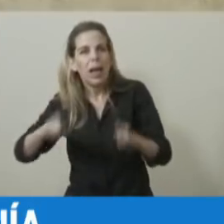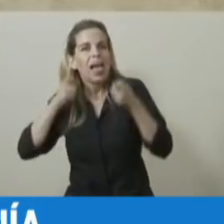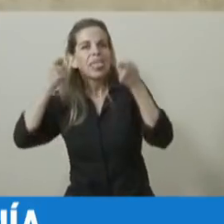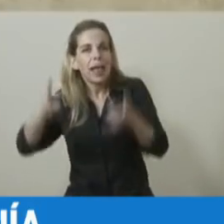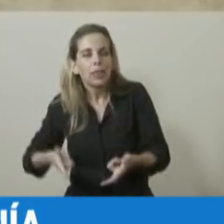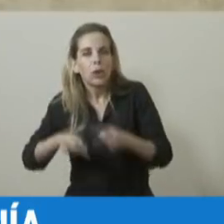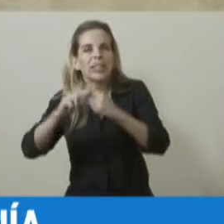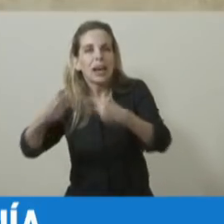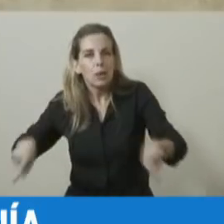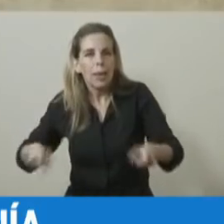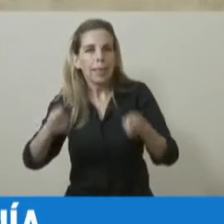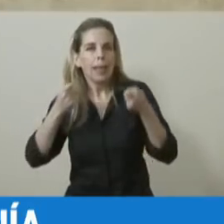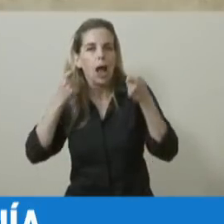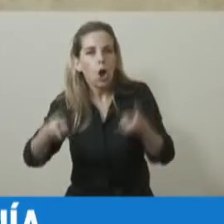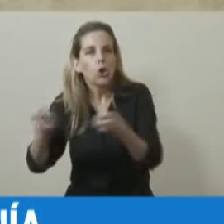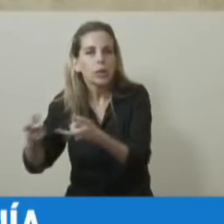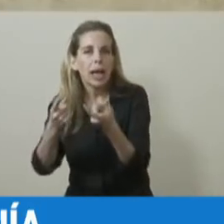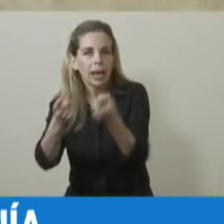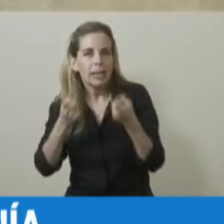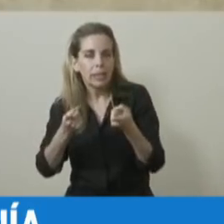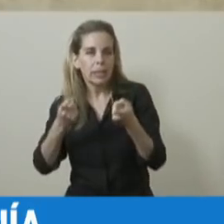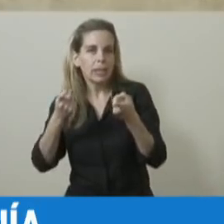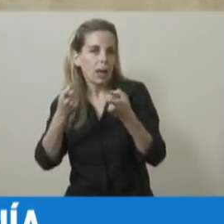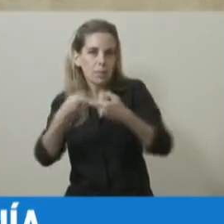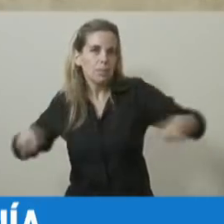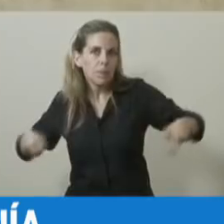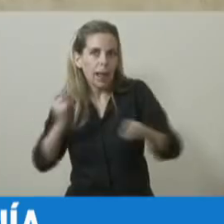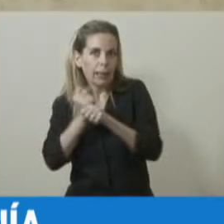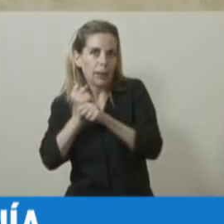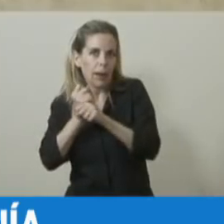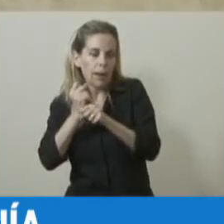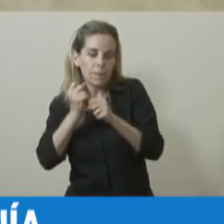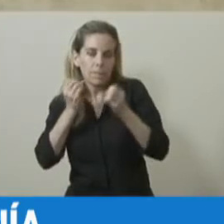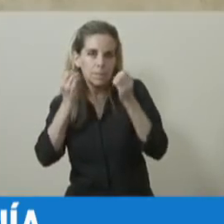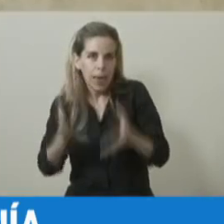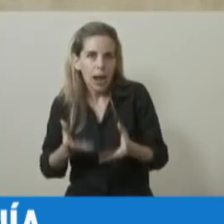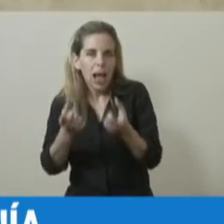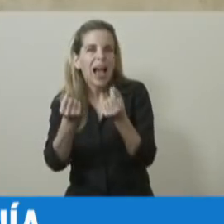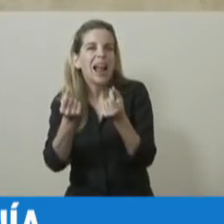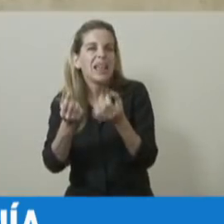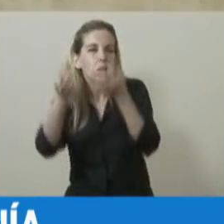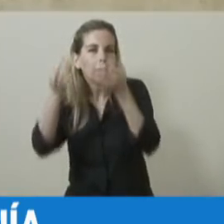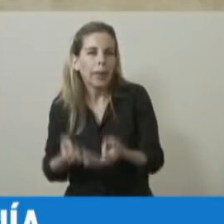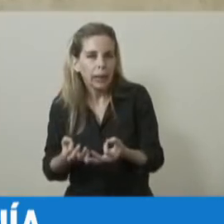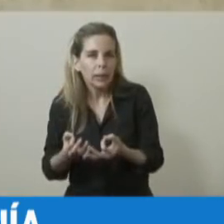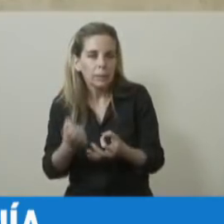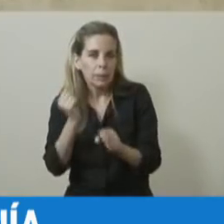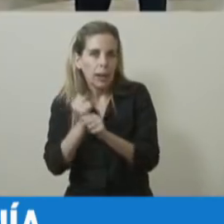para hacerlo con las mejores condiciones y del mejor modo, con la mejor calidad.